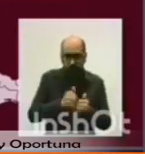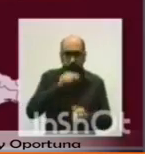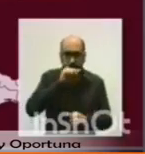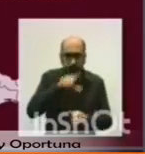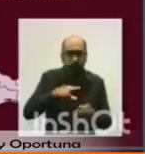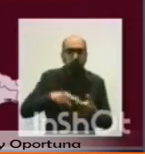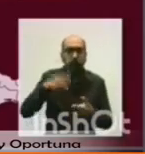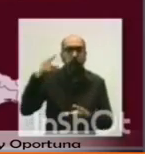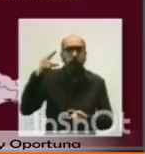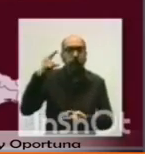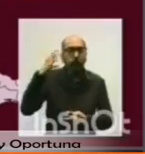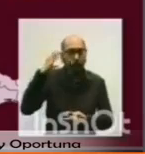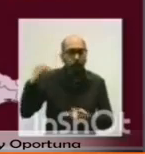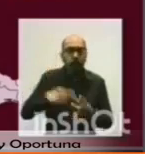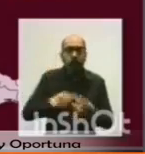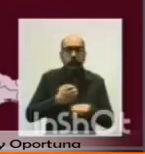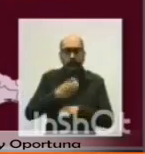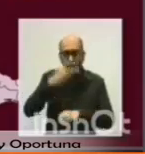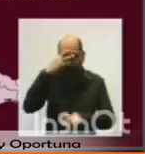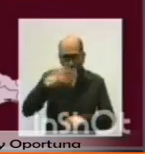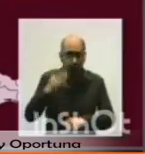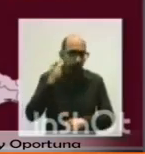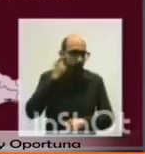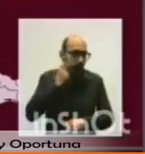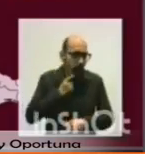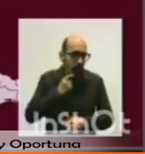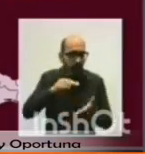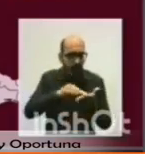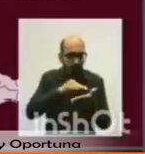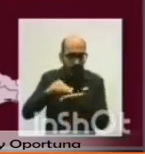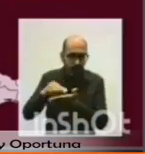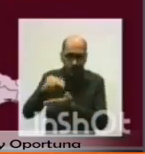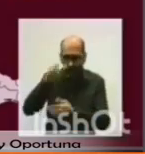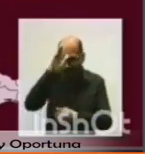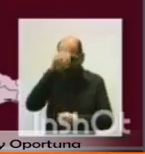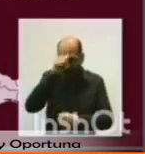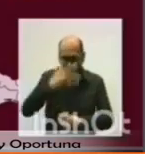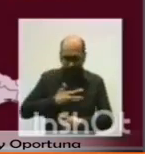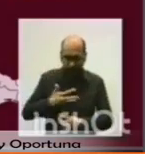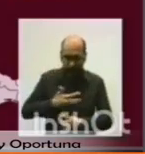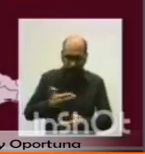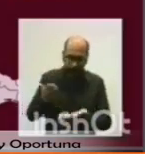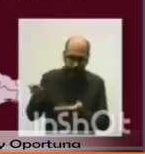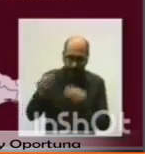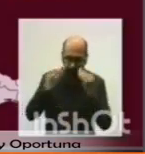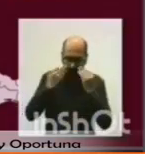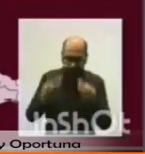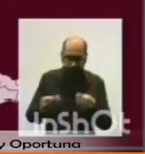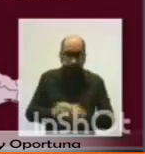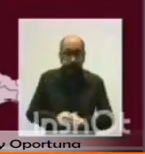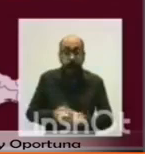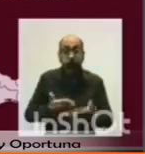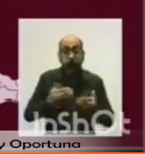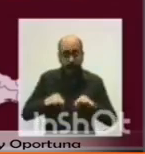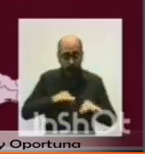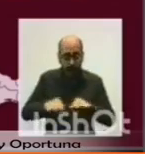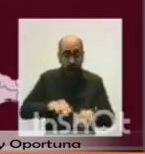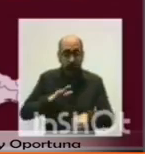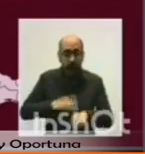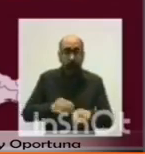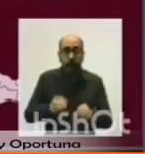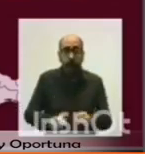Jalisco, Colima, Estado de México, Guerrero. Esos son los que tenemos ahí. Ahora trabajamos en el reforzamiento